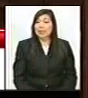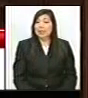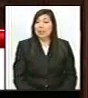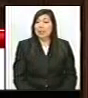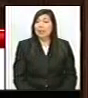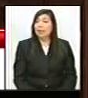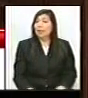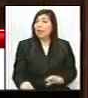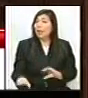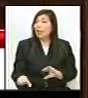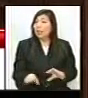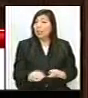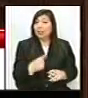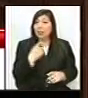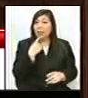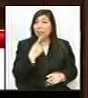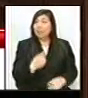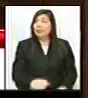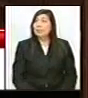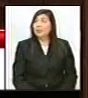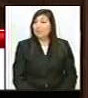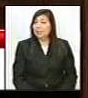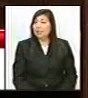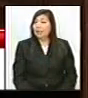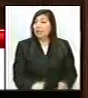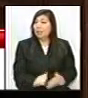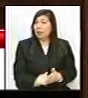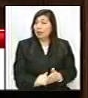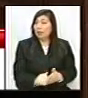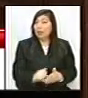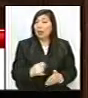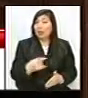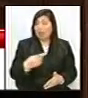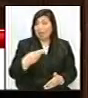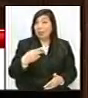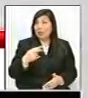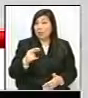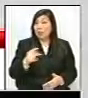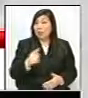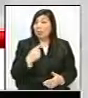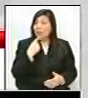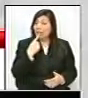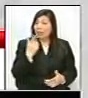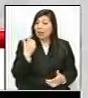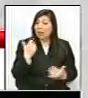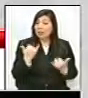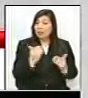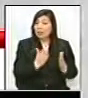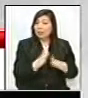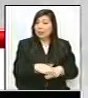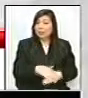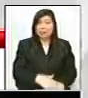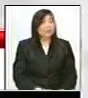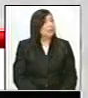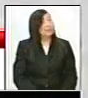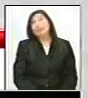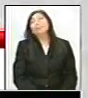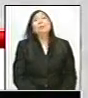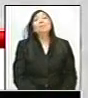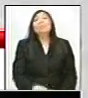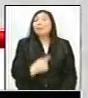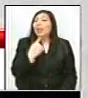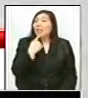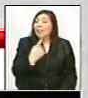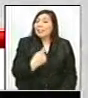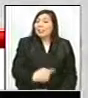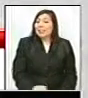se ha hecho referencia a que el doctor Hinostroza Pariachi sería líder de esta organización. Y se señala